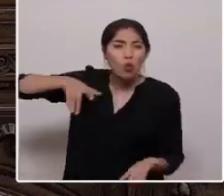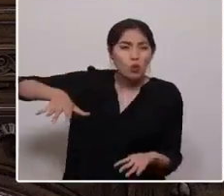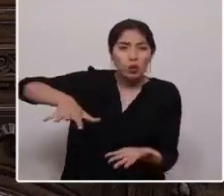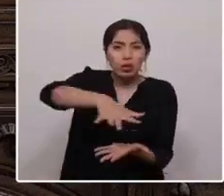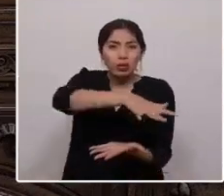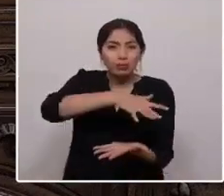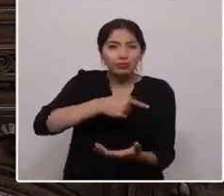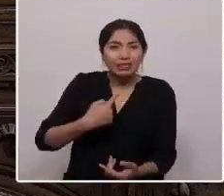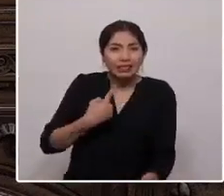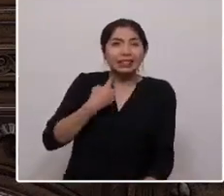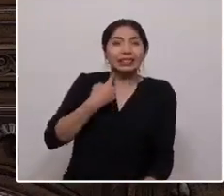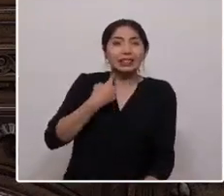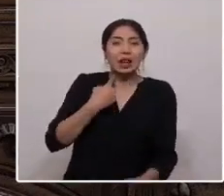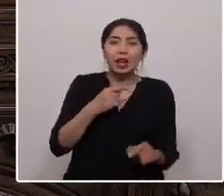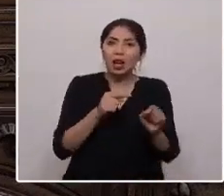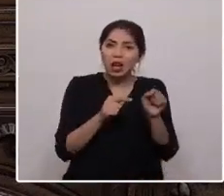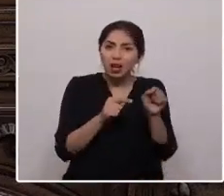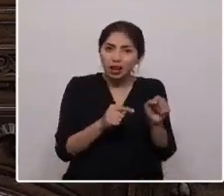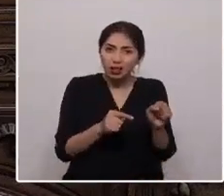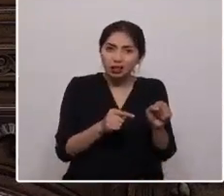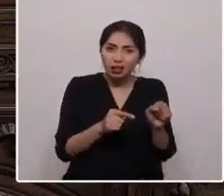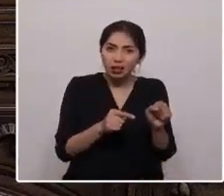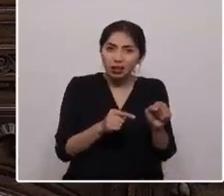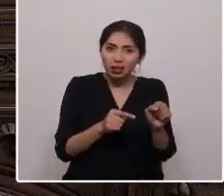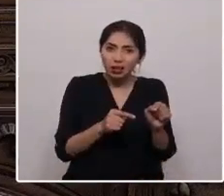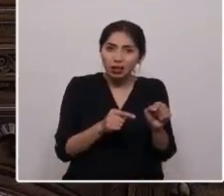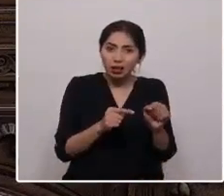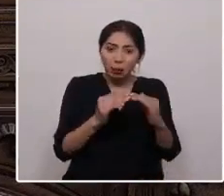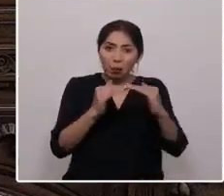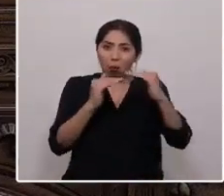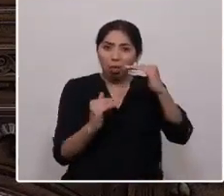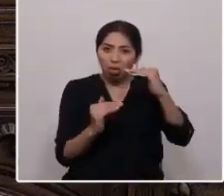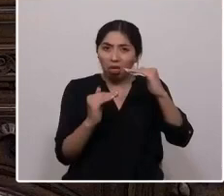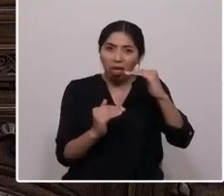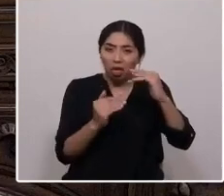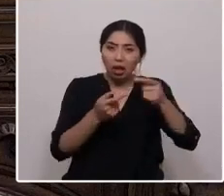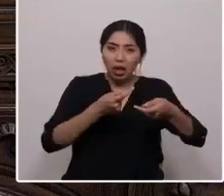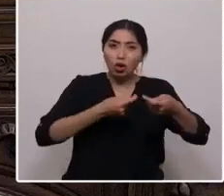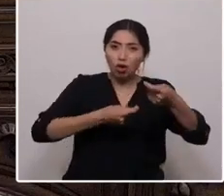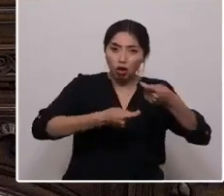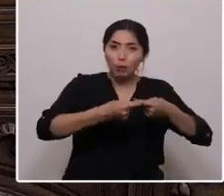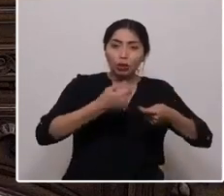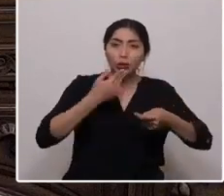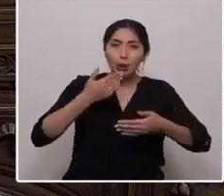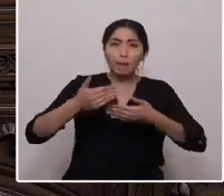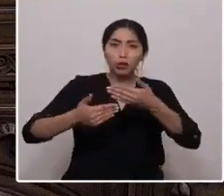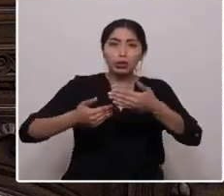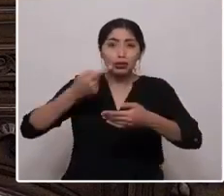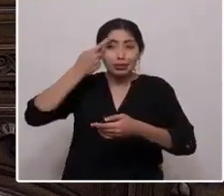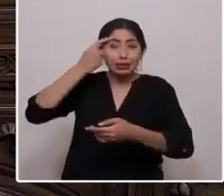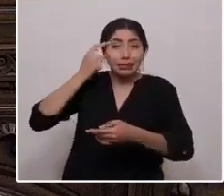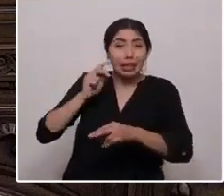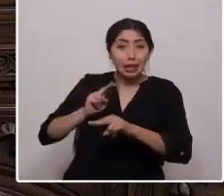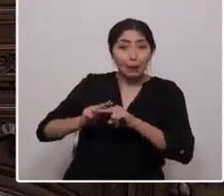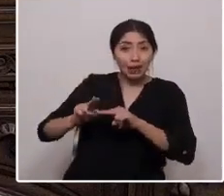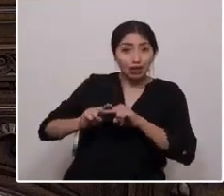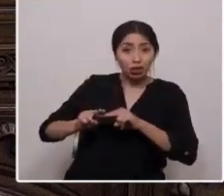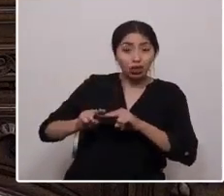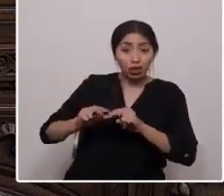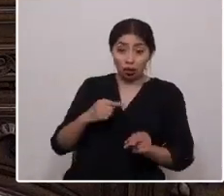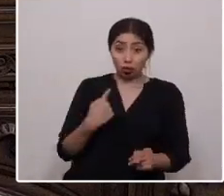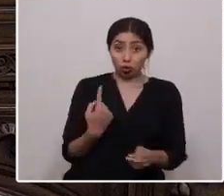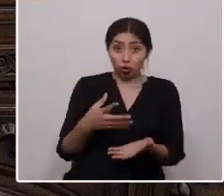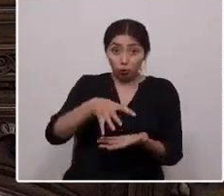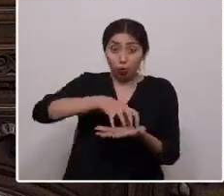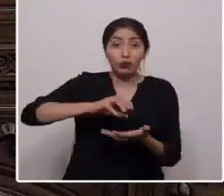son estas inequidades económicas y procesos de reparación que los quechuas hemos querido